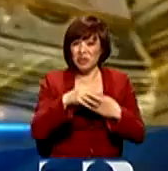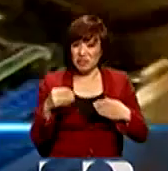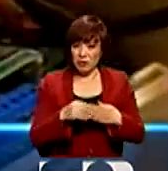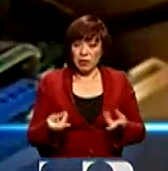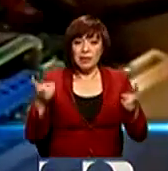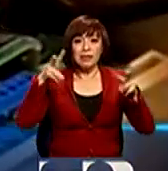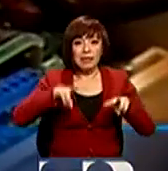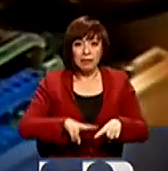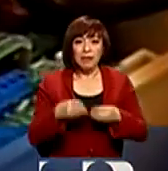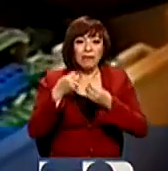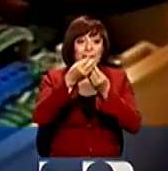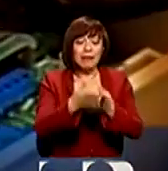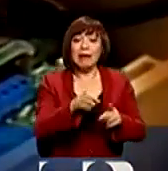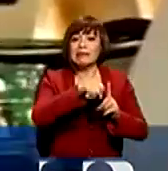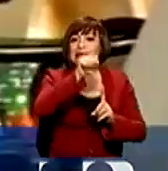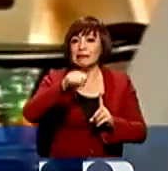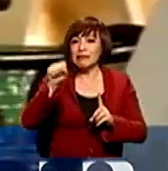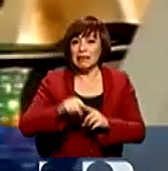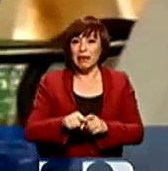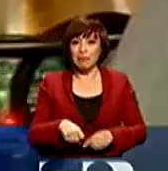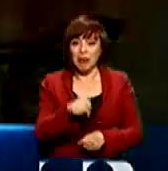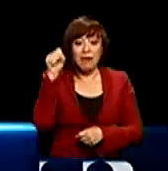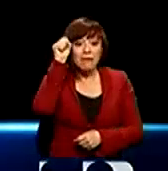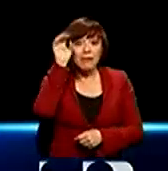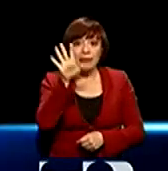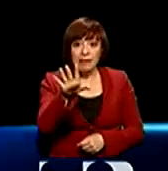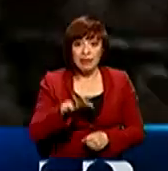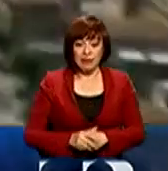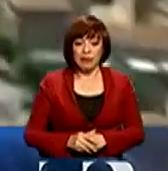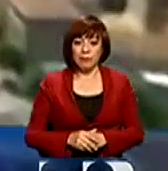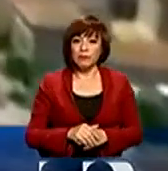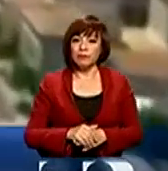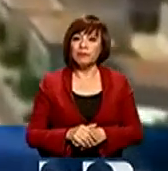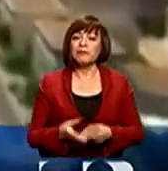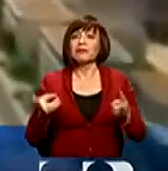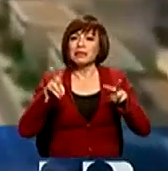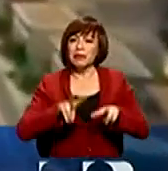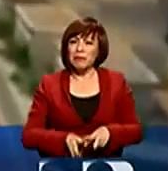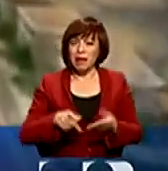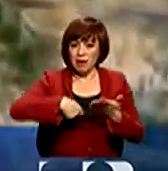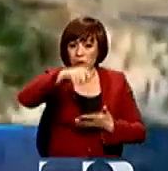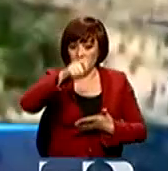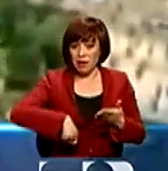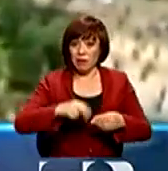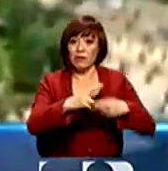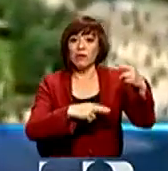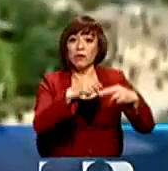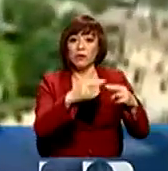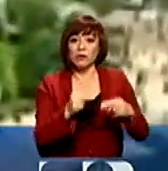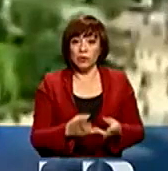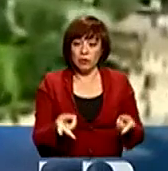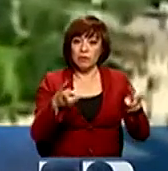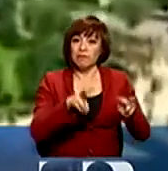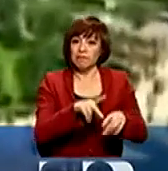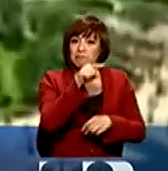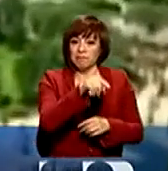consta la adjudicación del sistema de video de las unidades de vigilancia comunitaria. Además, obtuvo un contrato para la construcción del soterráneo eléctrico